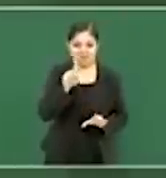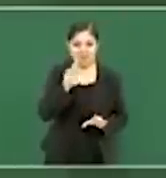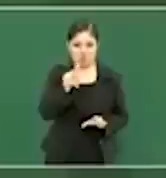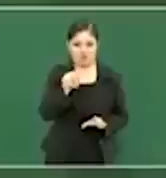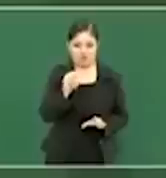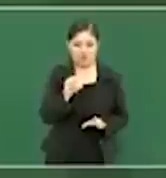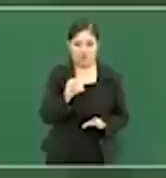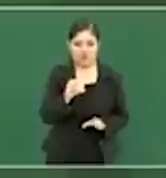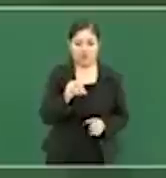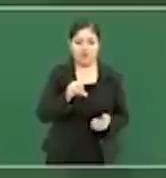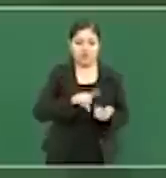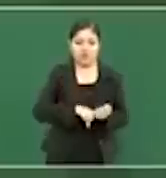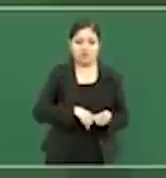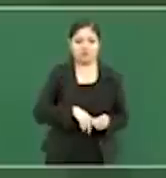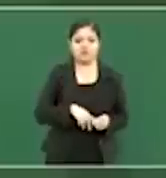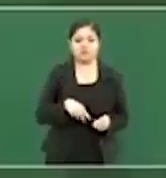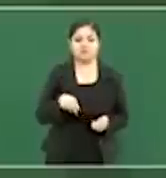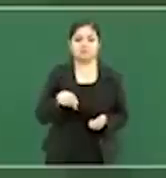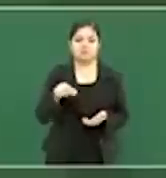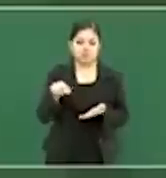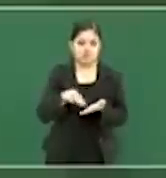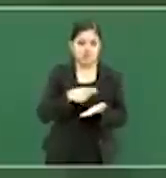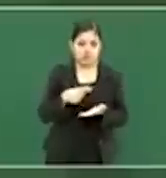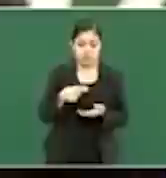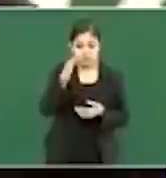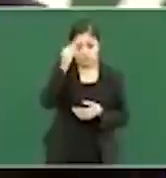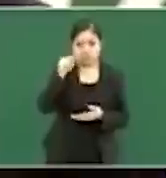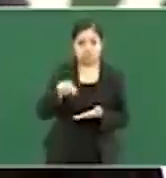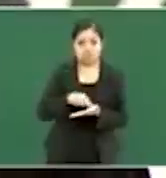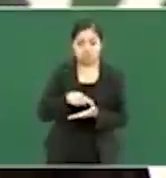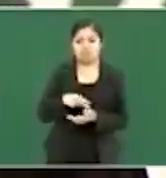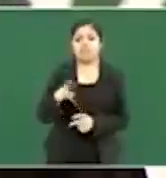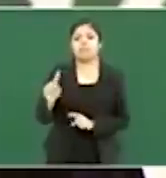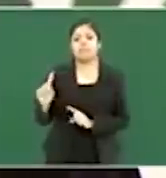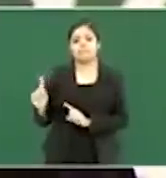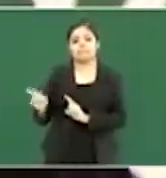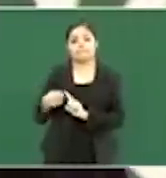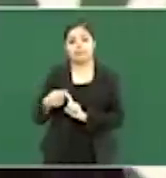contratos leoninos, pues tiene que consultarse